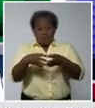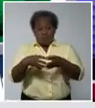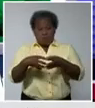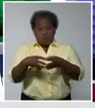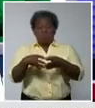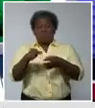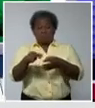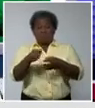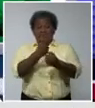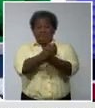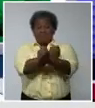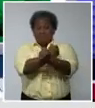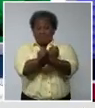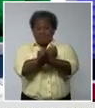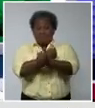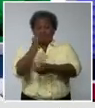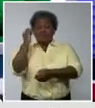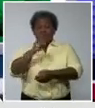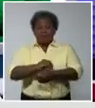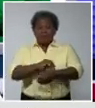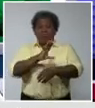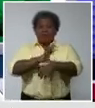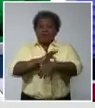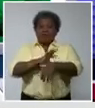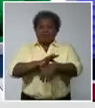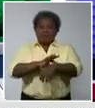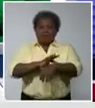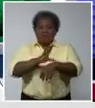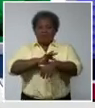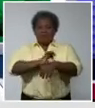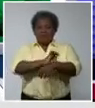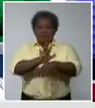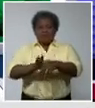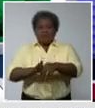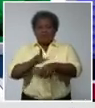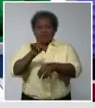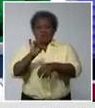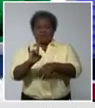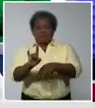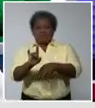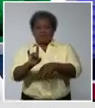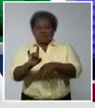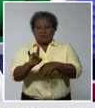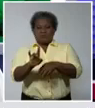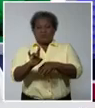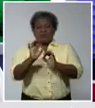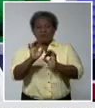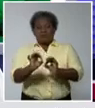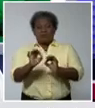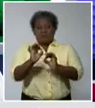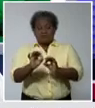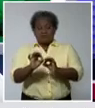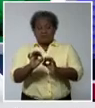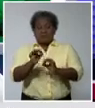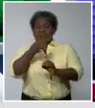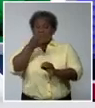conocemos, pues se enfermen con la COVID-19. Siempre mencionamos los 2